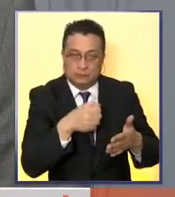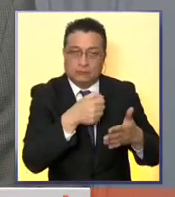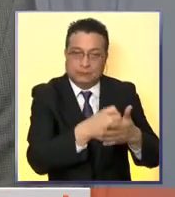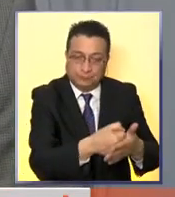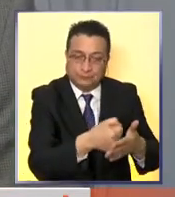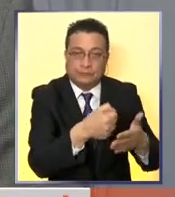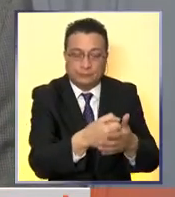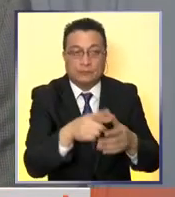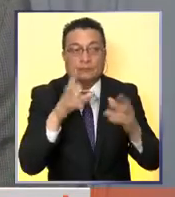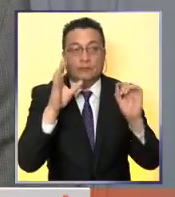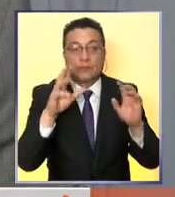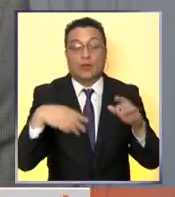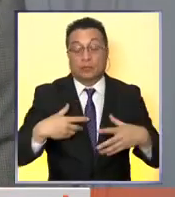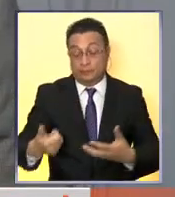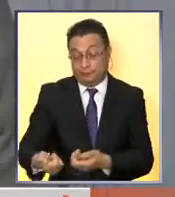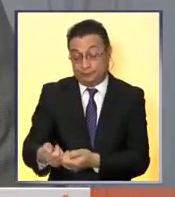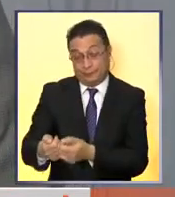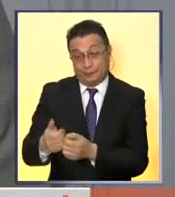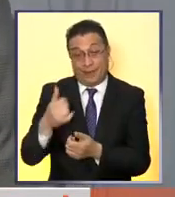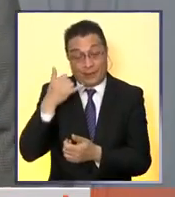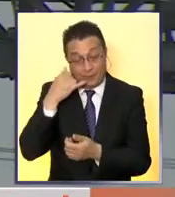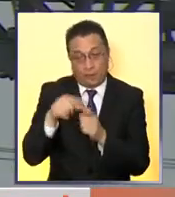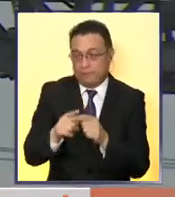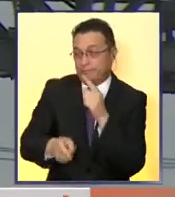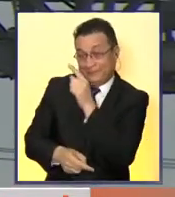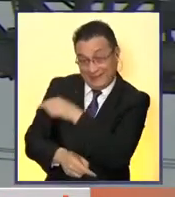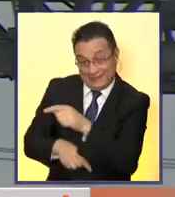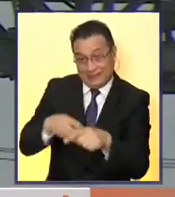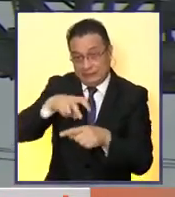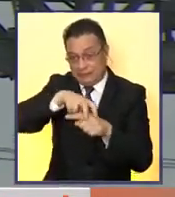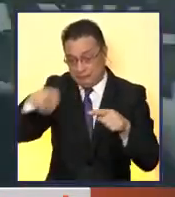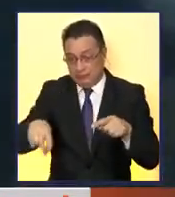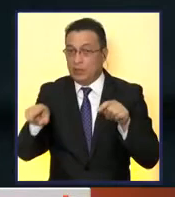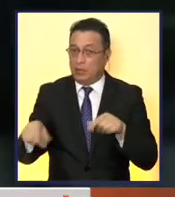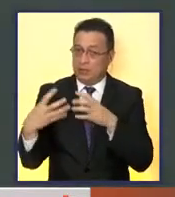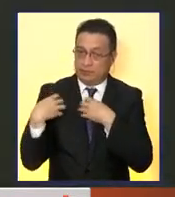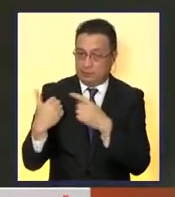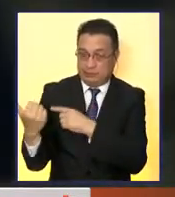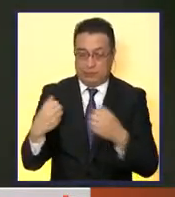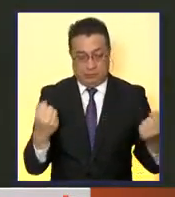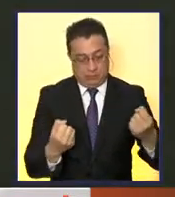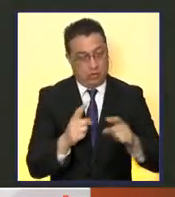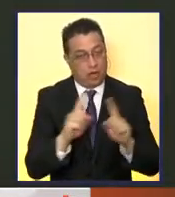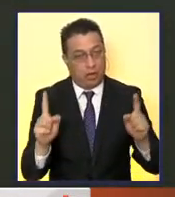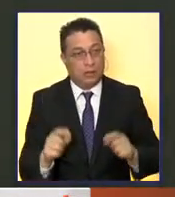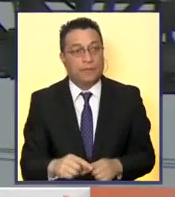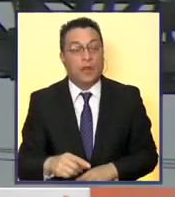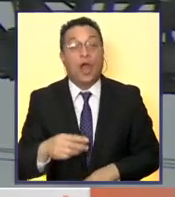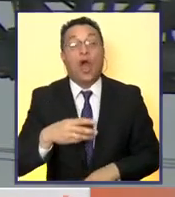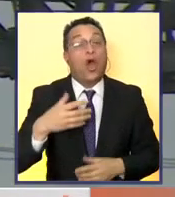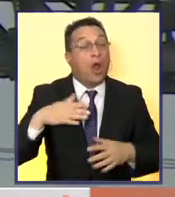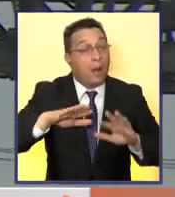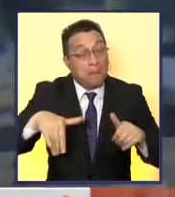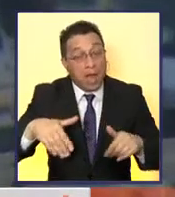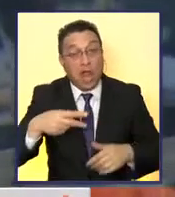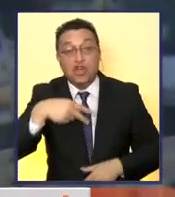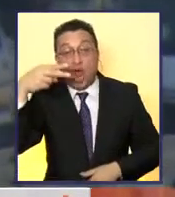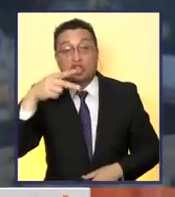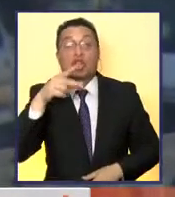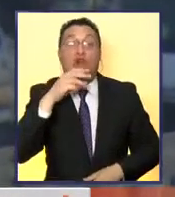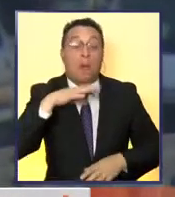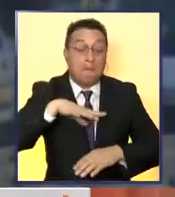uso de las redes sociales que lo haga la acompañante lo clave vaya al norte la costa o el sur evite ciertos horarios